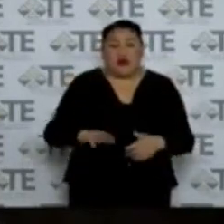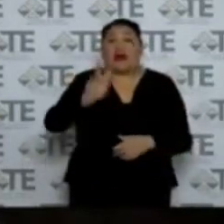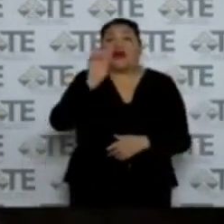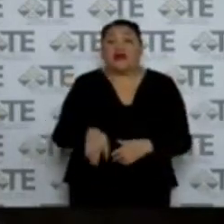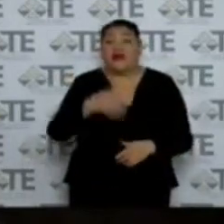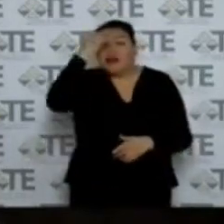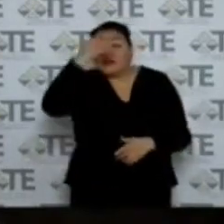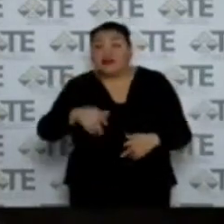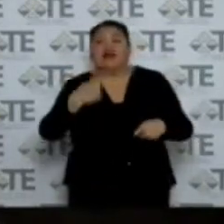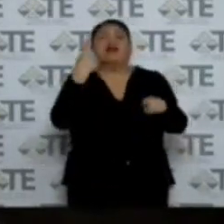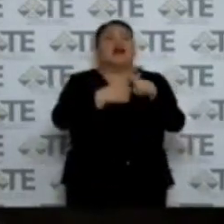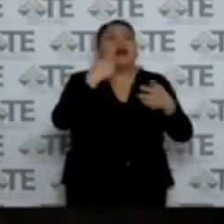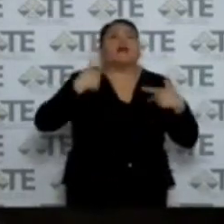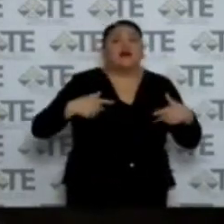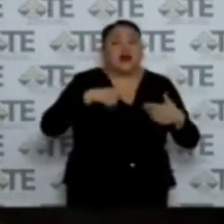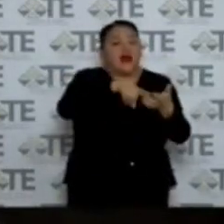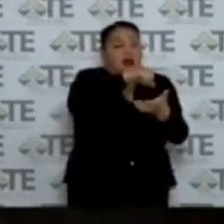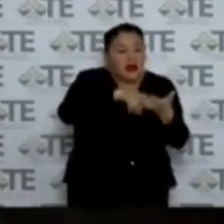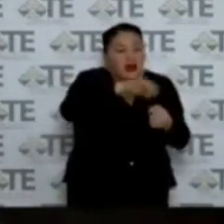la cantidad de lo que va a ser.